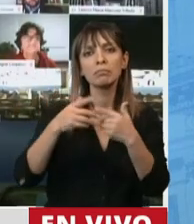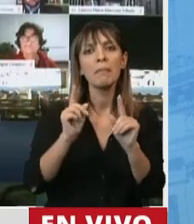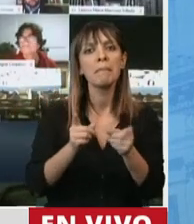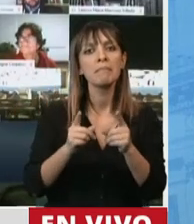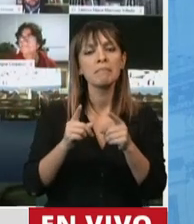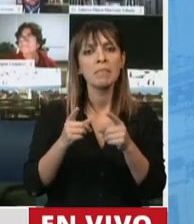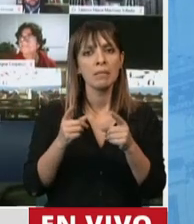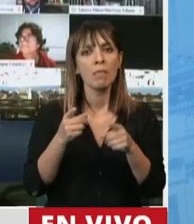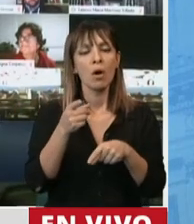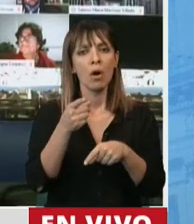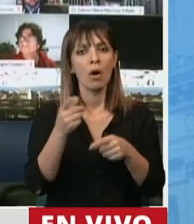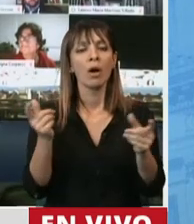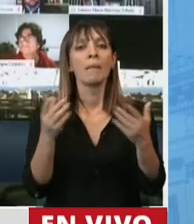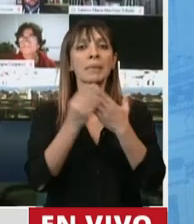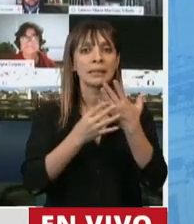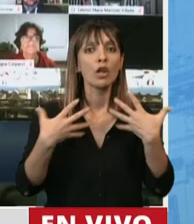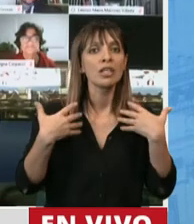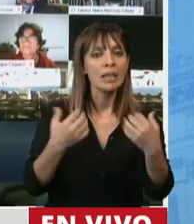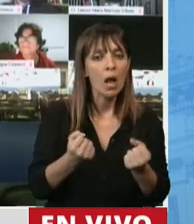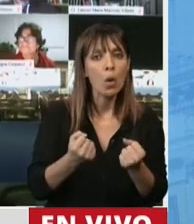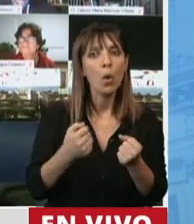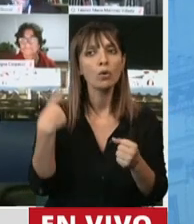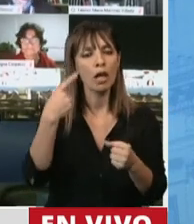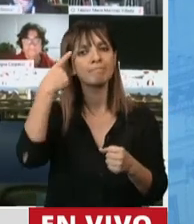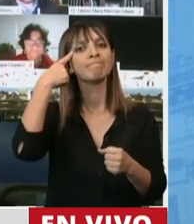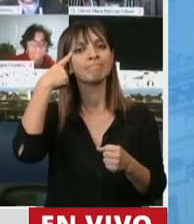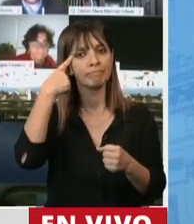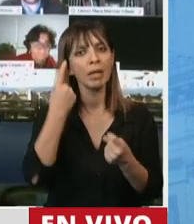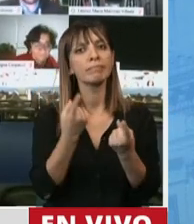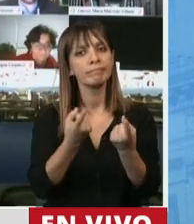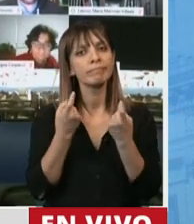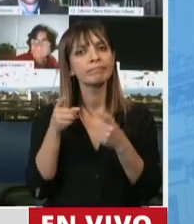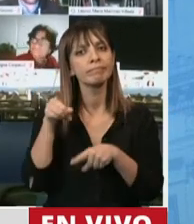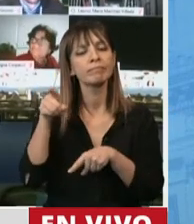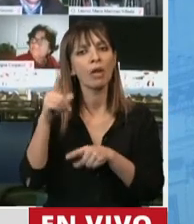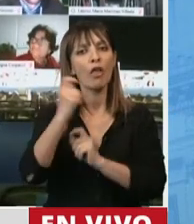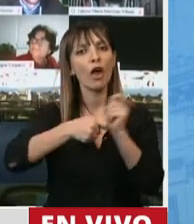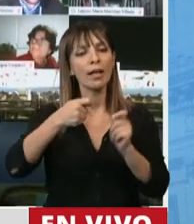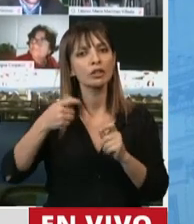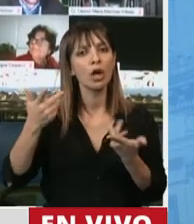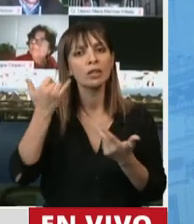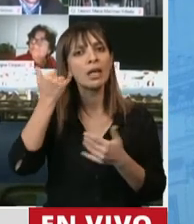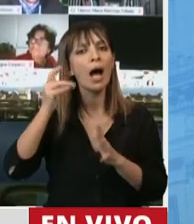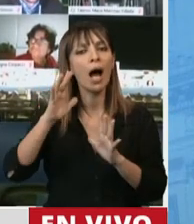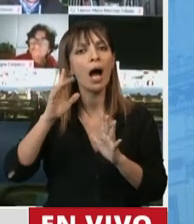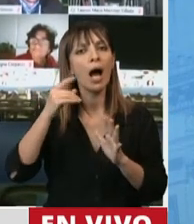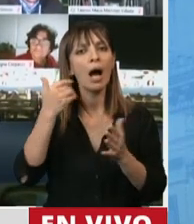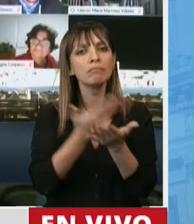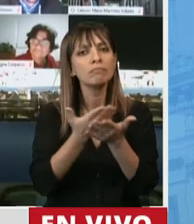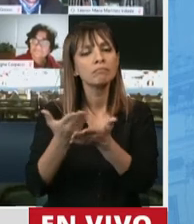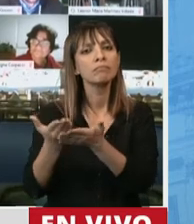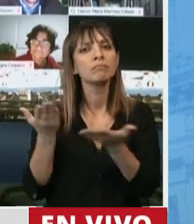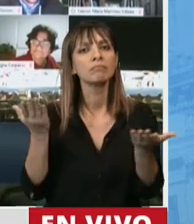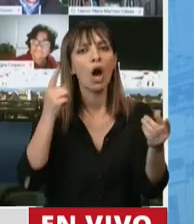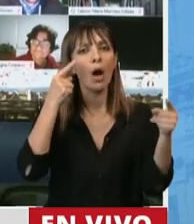decisión del Ministerio de Salud de la Nación de usar el plasma para tratamiento, se han venido presentando con el objetivo,